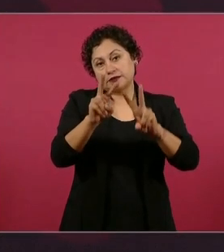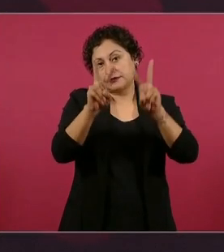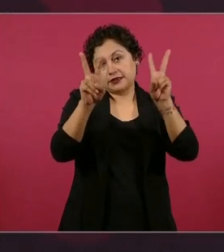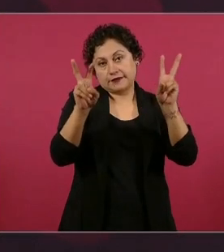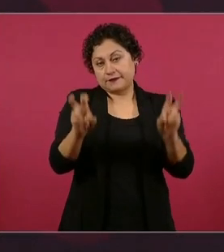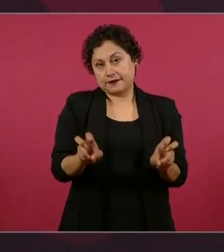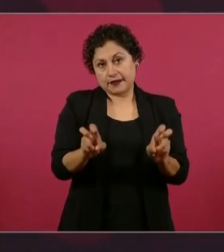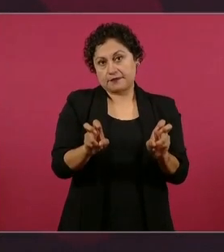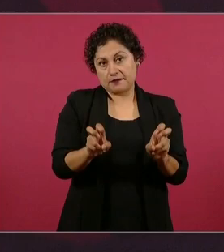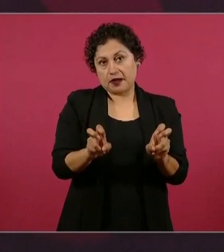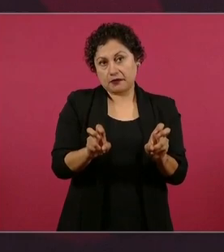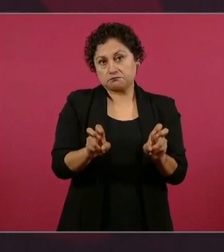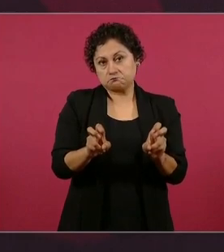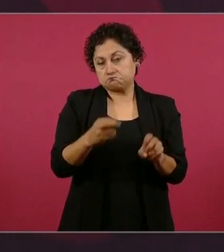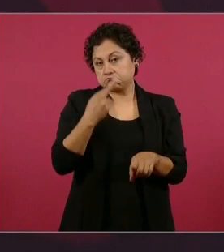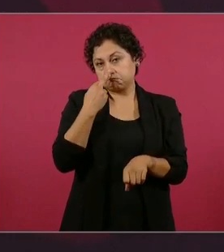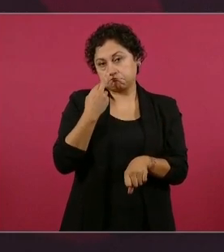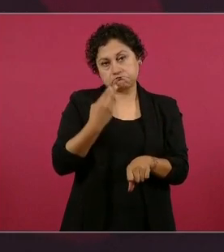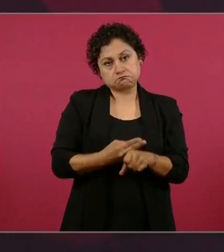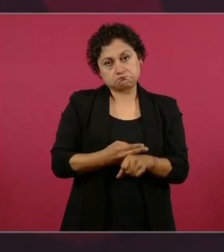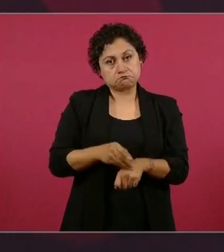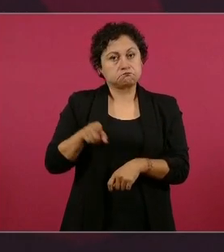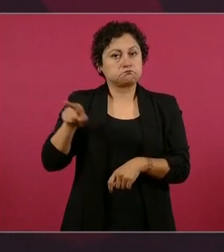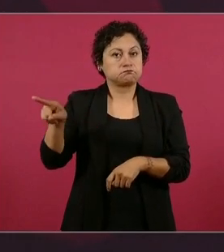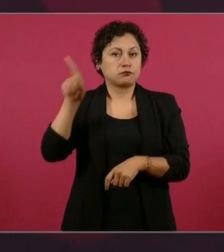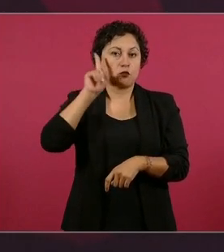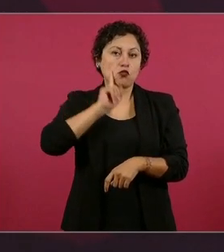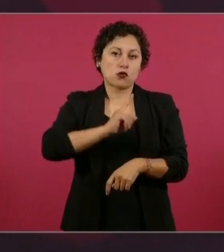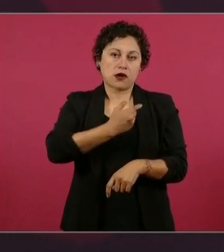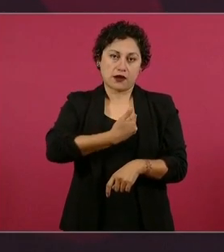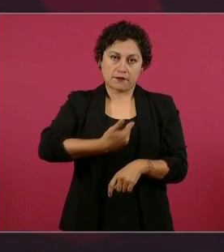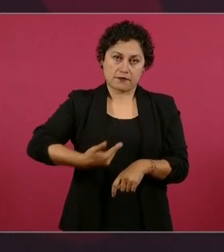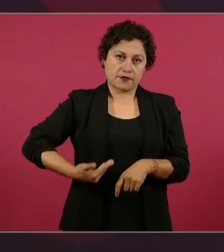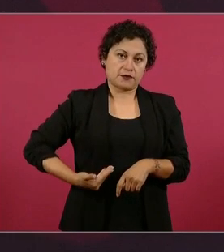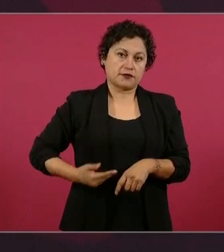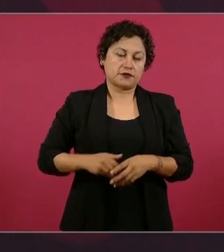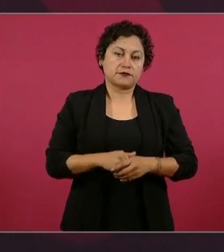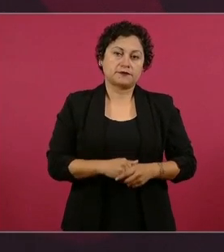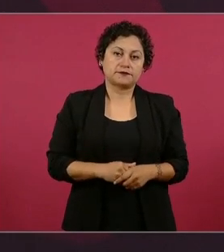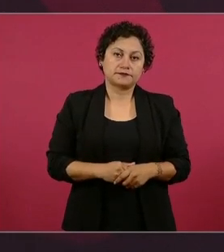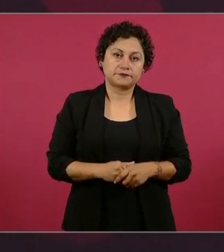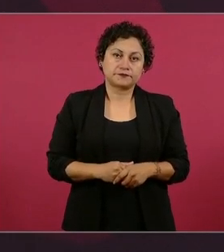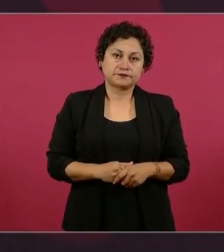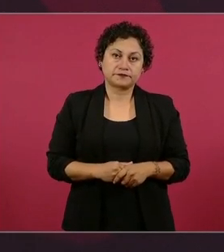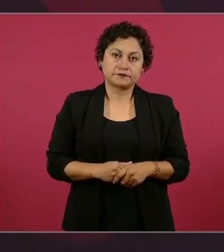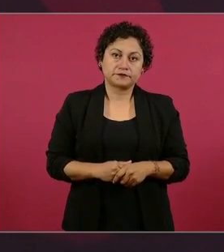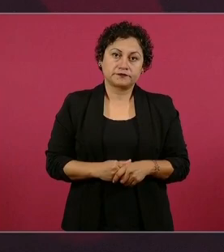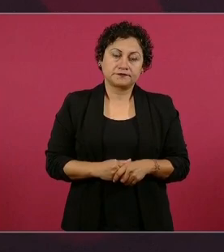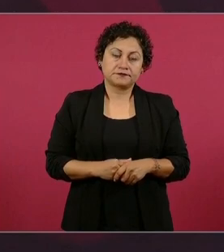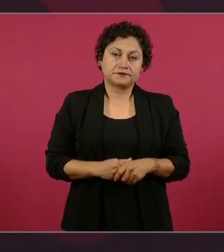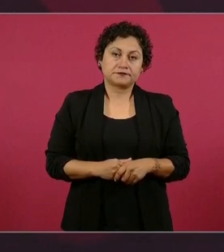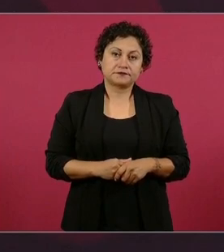a la presidenta electa. y